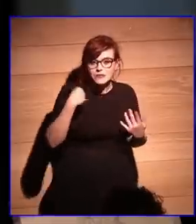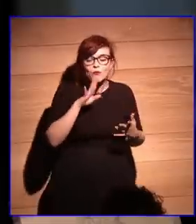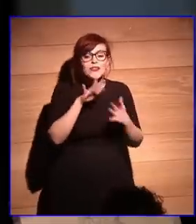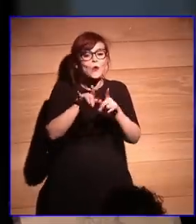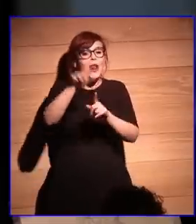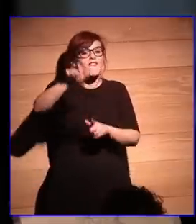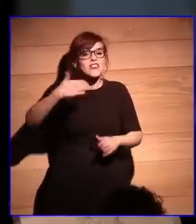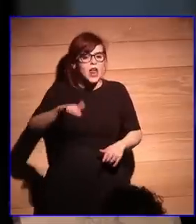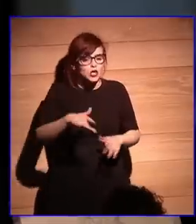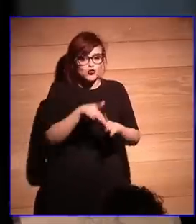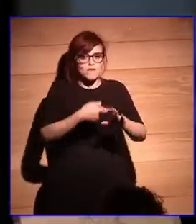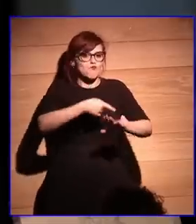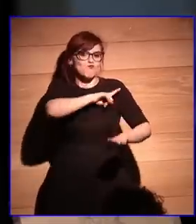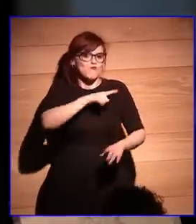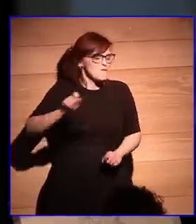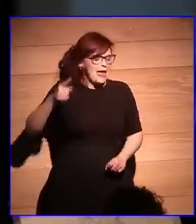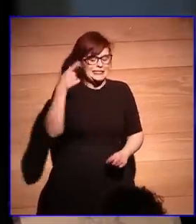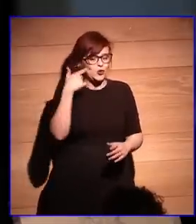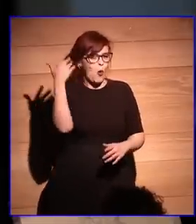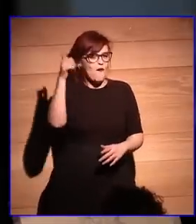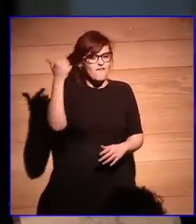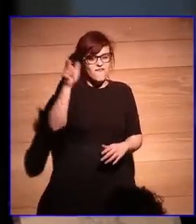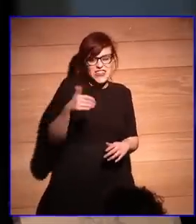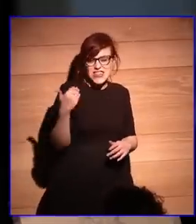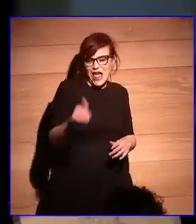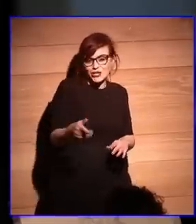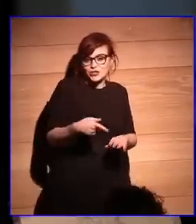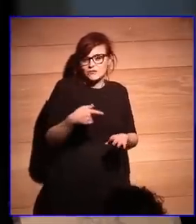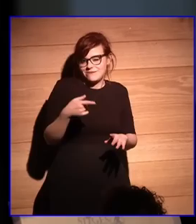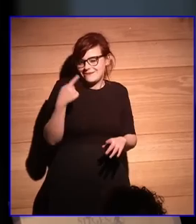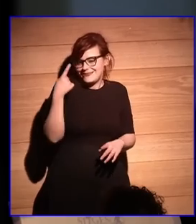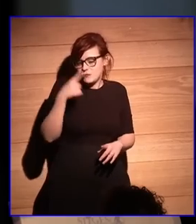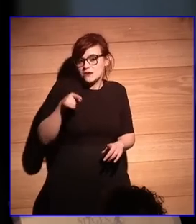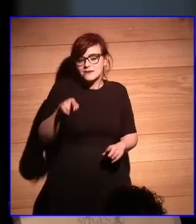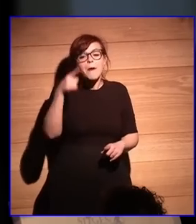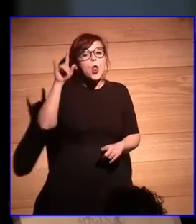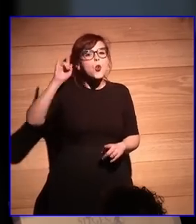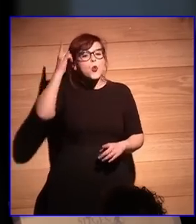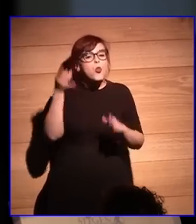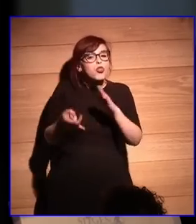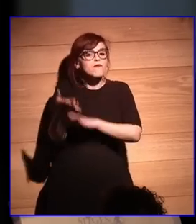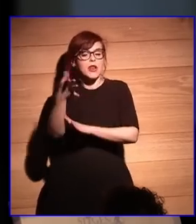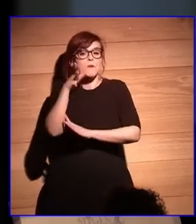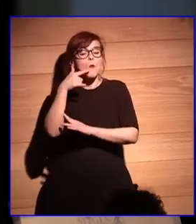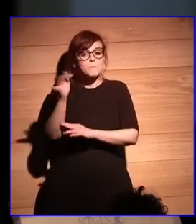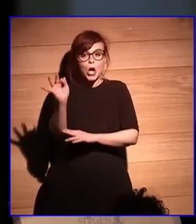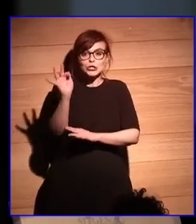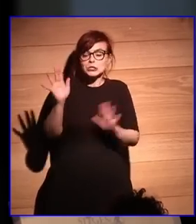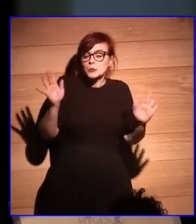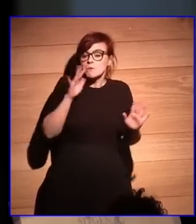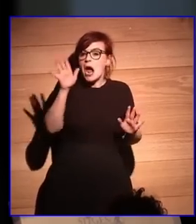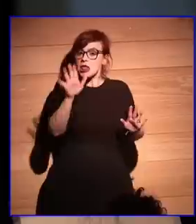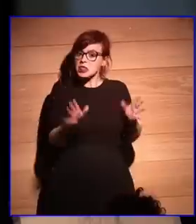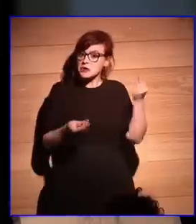los villanos y como los grandes villanos. Para empezar, tienen muchas veces orígenes como el de Lucifer, teóricamente positivos, o al menos con